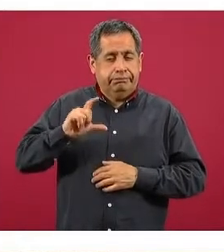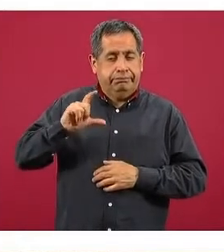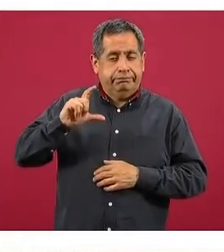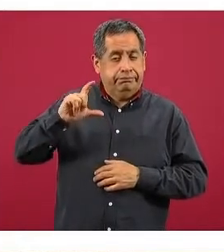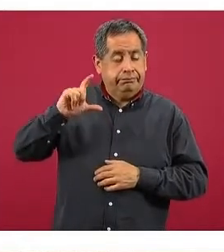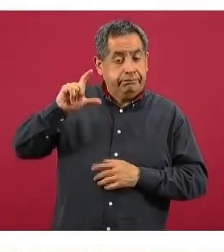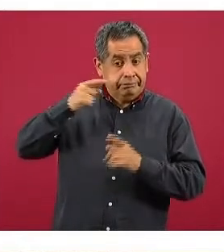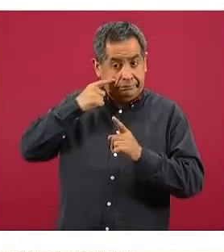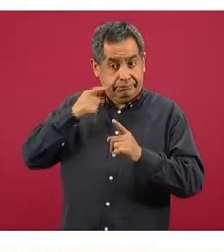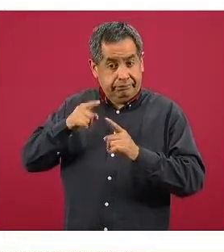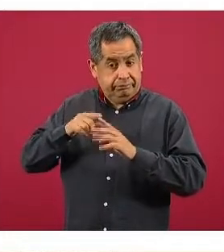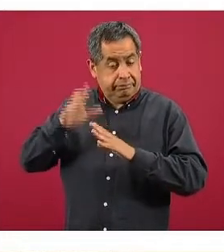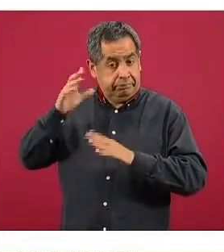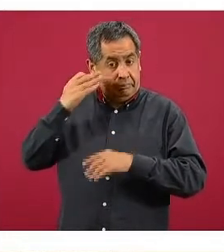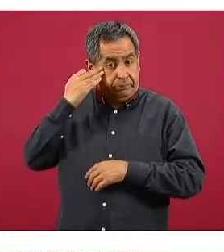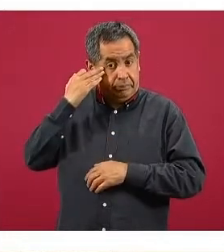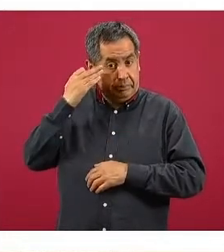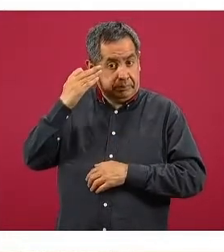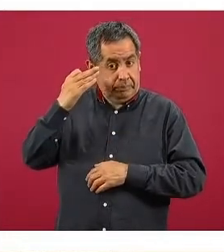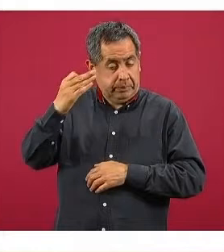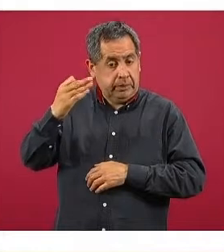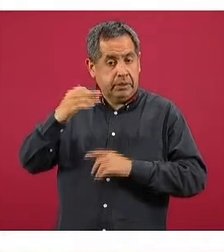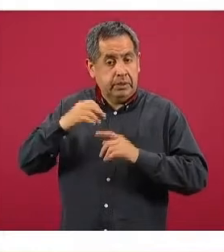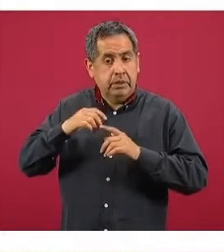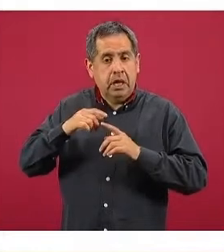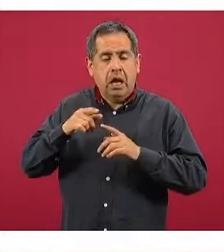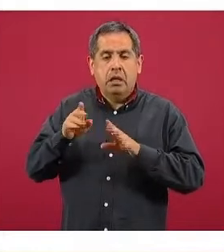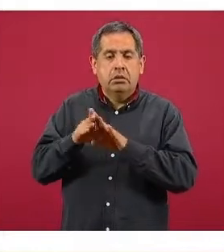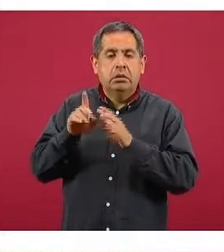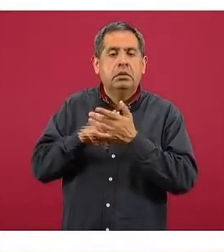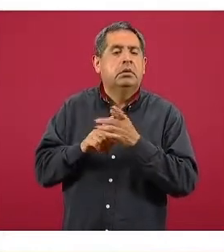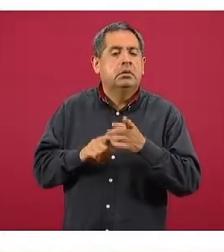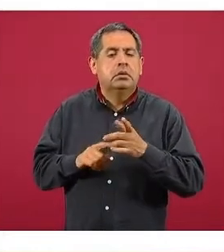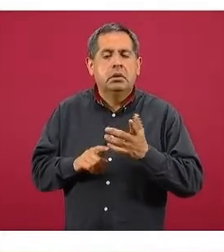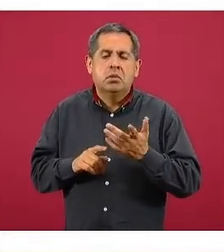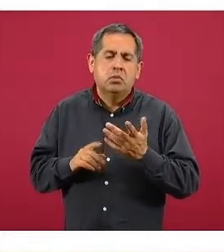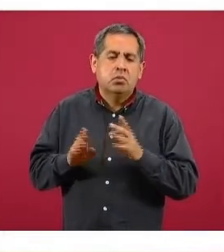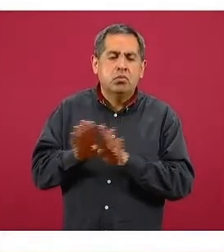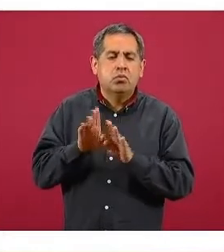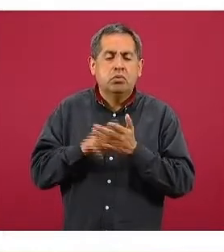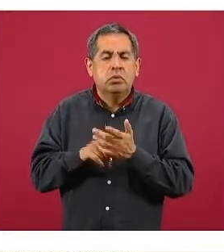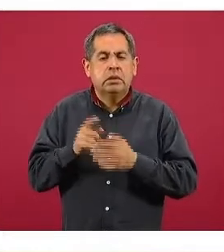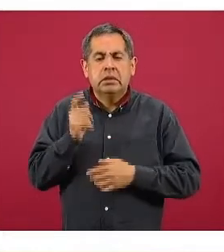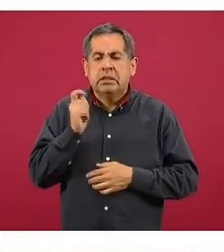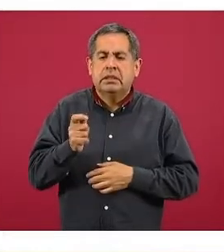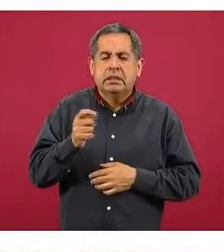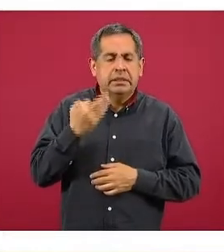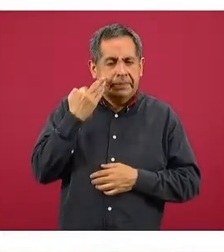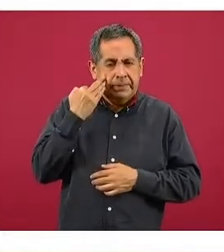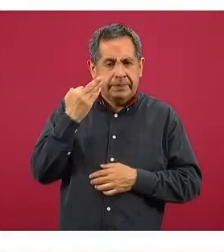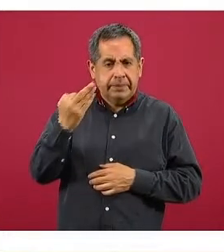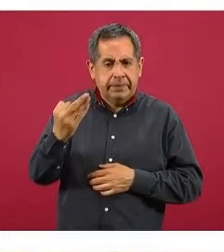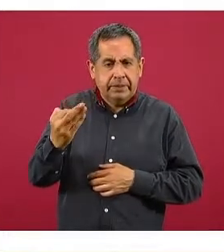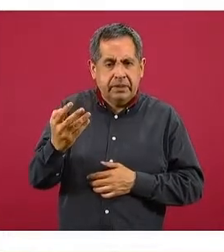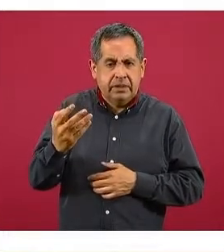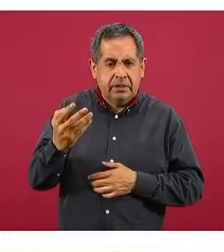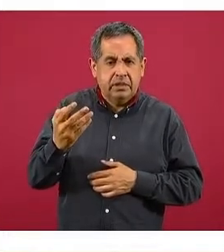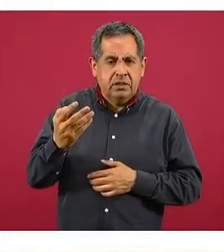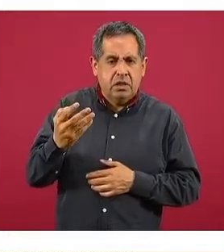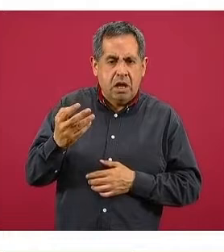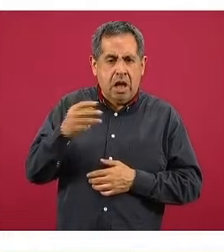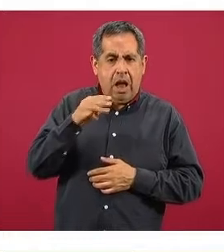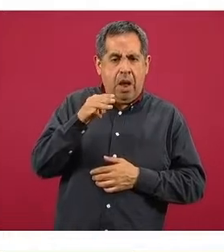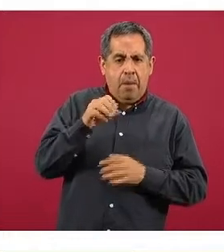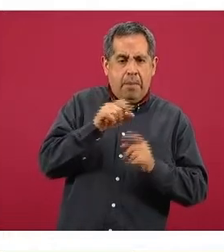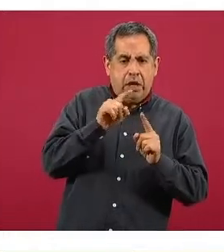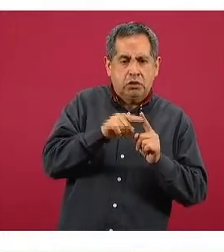ustedes la amplitud de la base de esta curva epidémica, que se proyecta prácticamente desde finales de